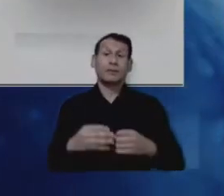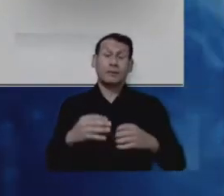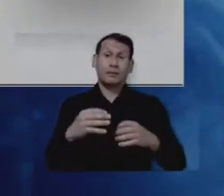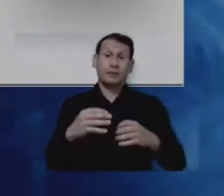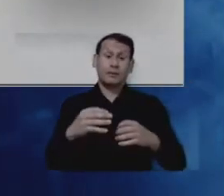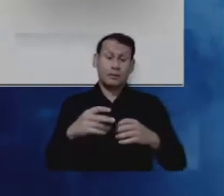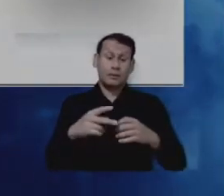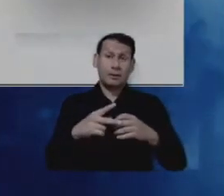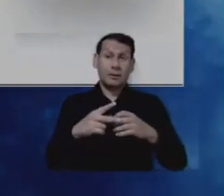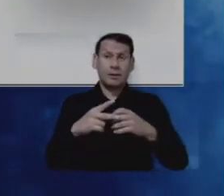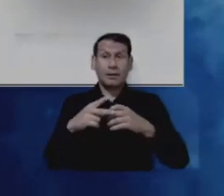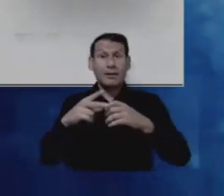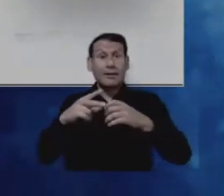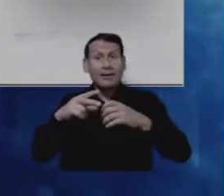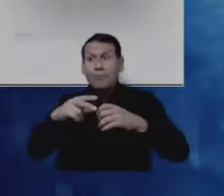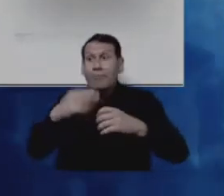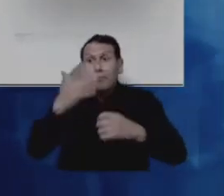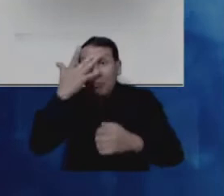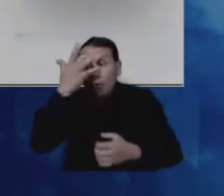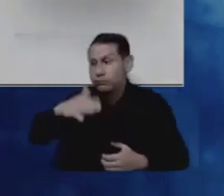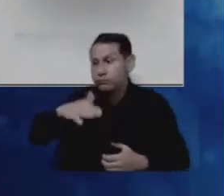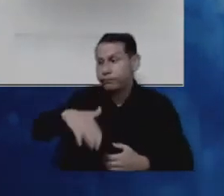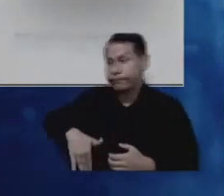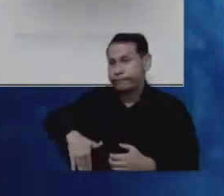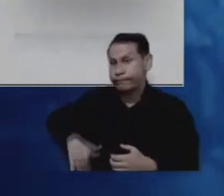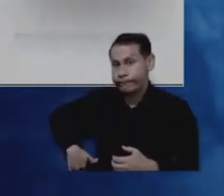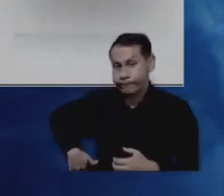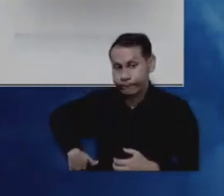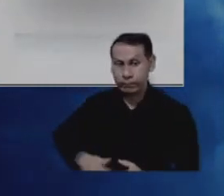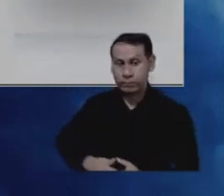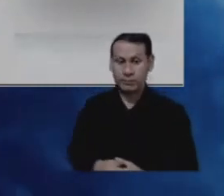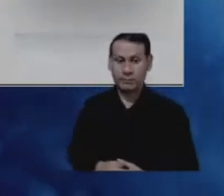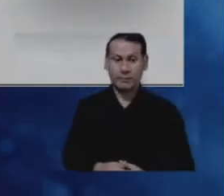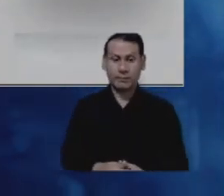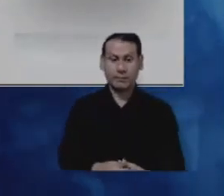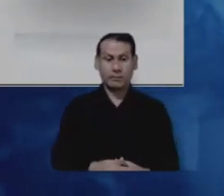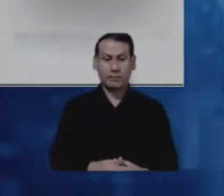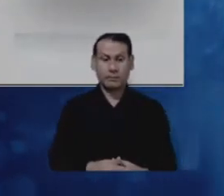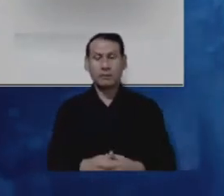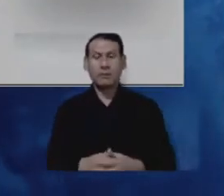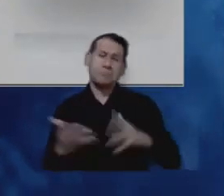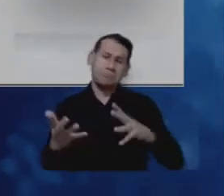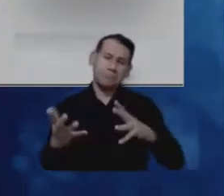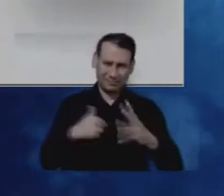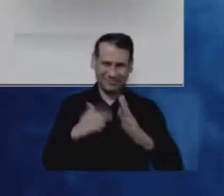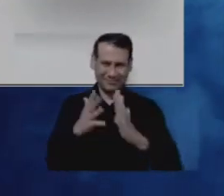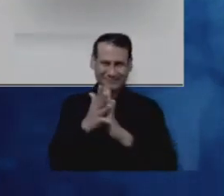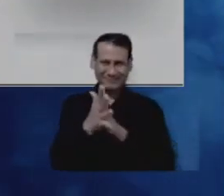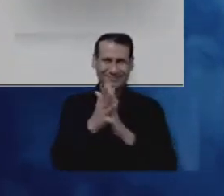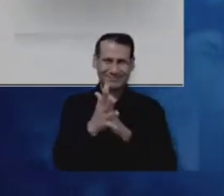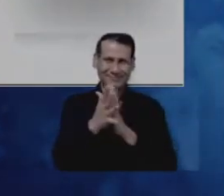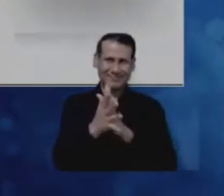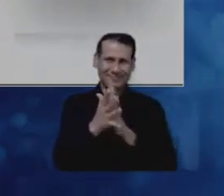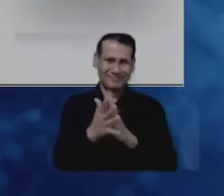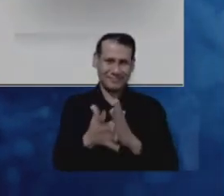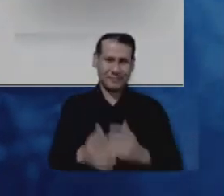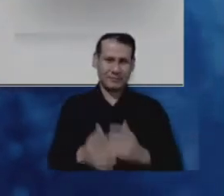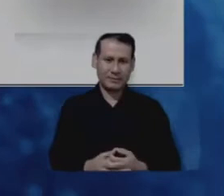productivo. Yo creo que esos son los mensajes que pudimos evidenciar en los